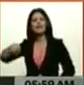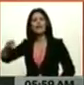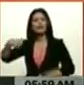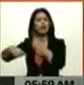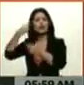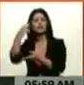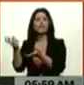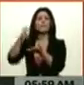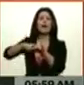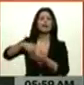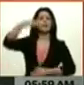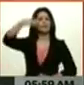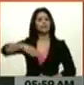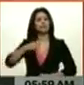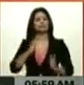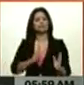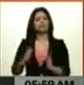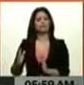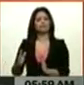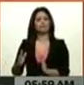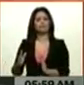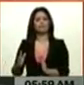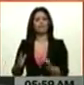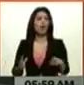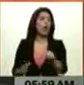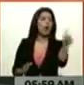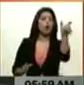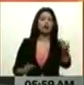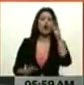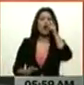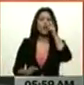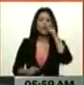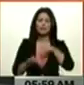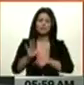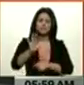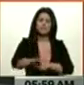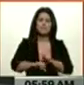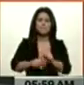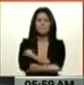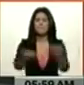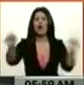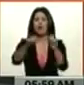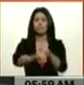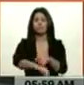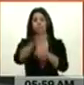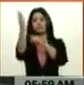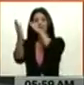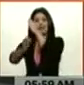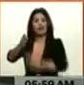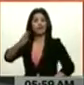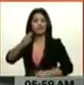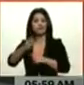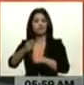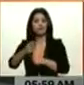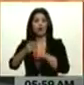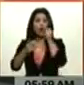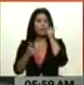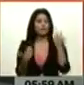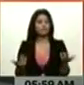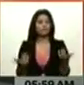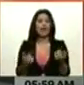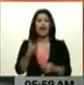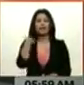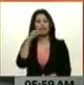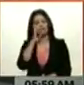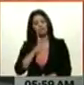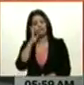Y el otro señor tuvo que aprender a hacer todo con la mano izquierda. Y ahora, su vida le cambió la manera de trabajar. Ayer salió en 3 y 2 llorando.